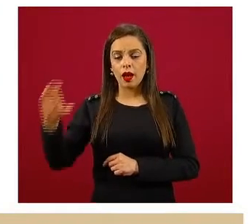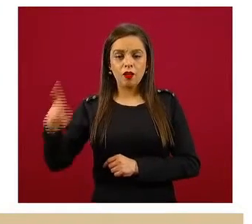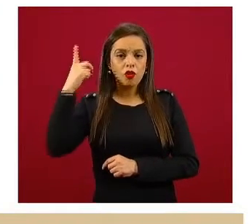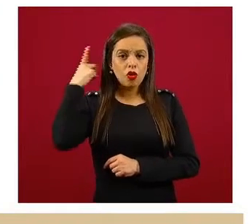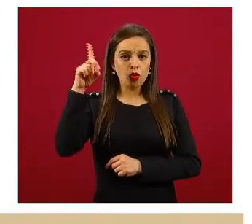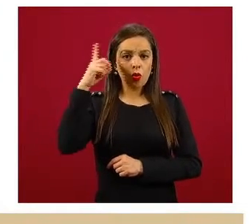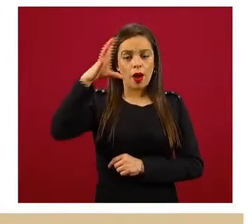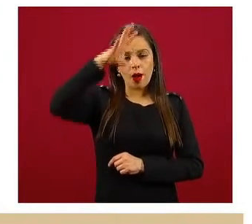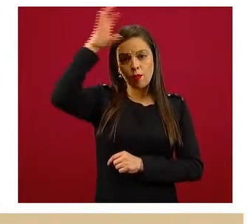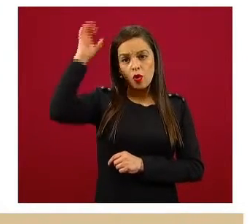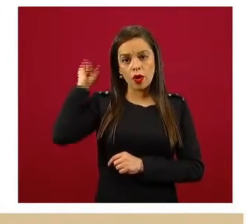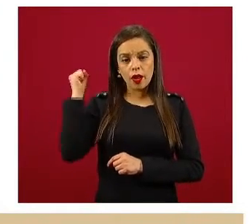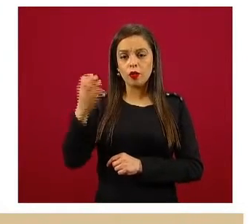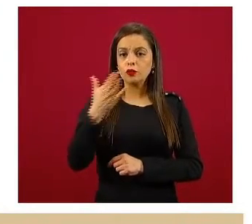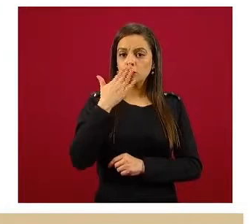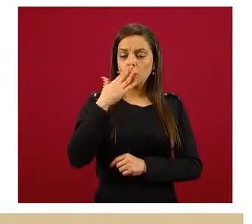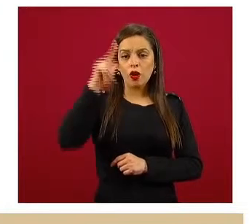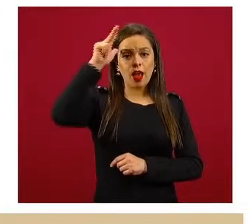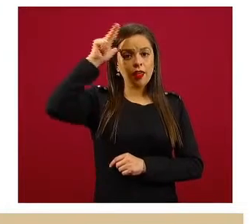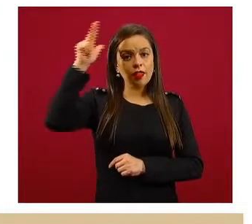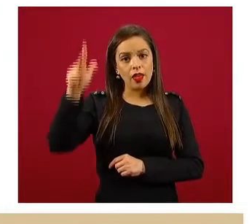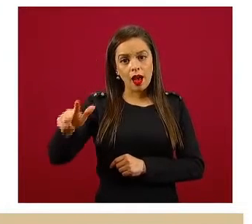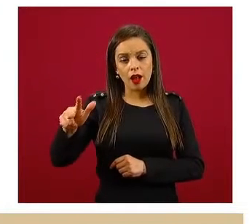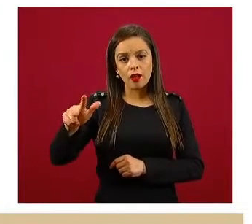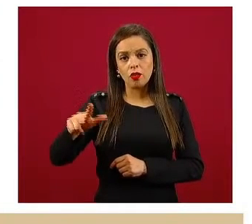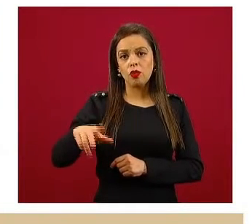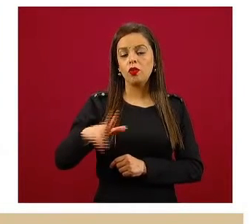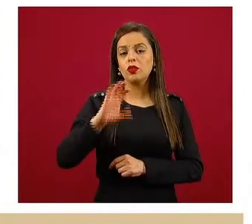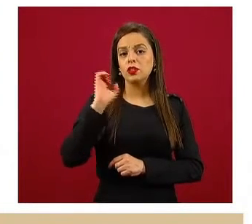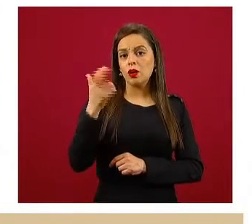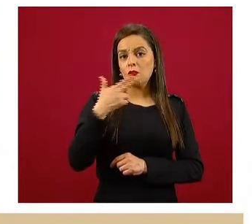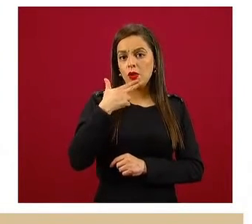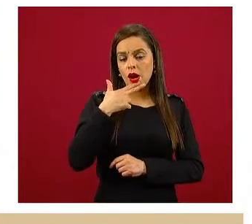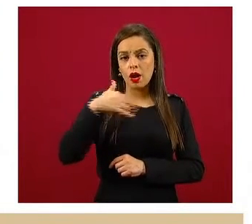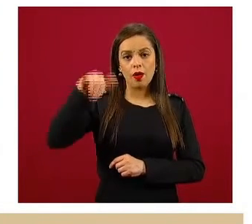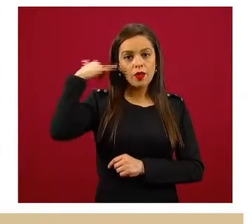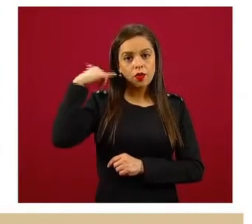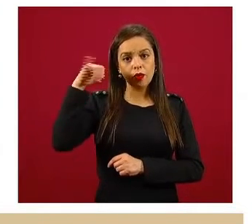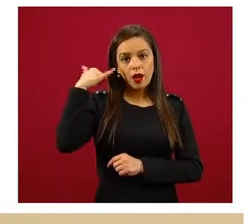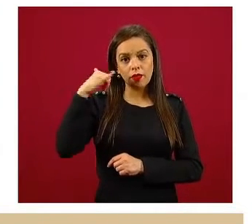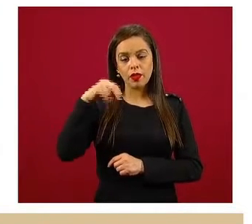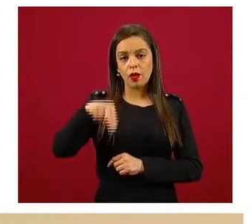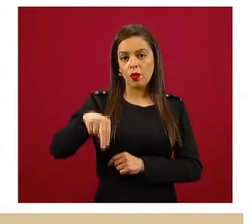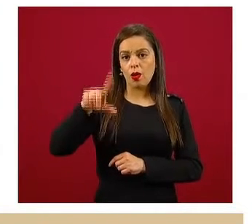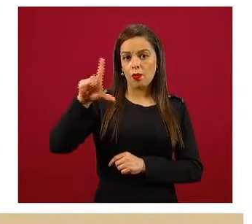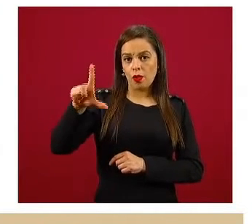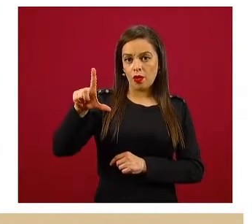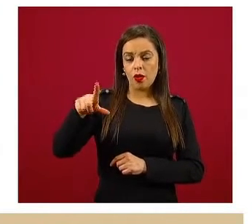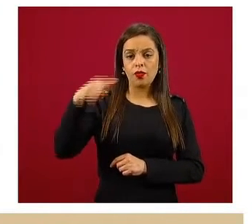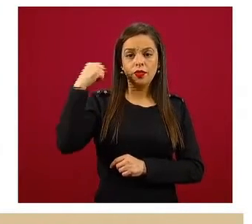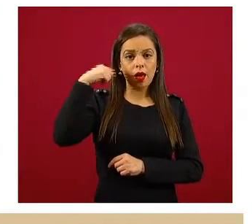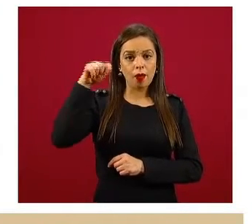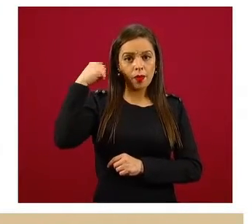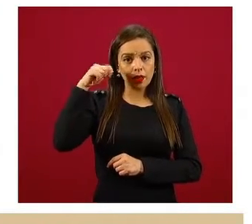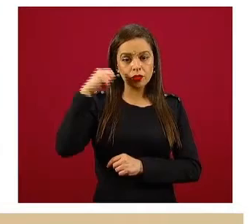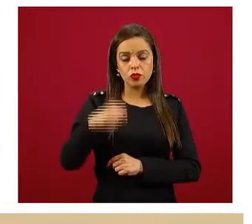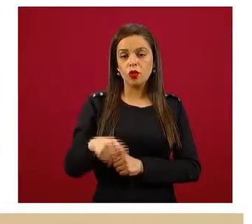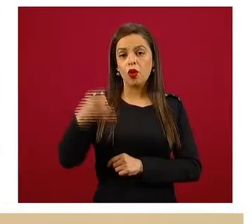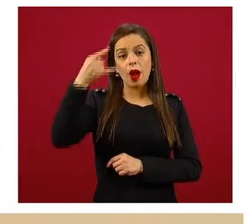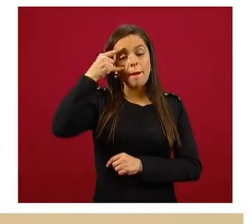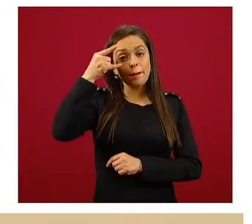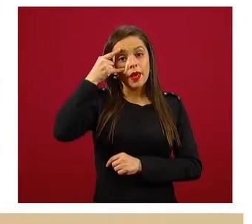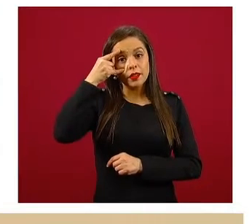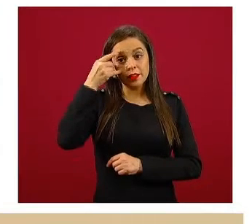Durango, Morelos, Sonora, Hidalgo, Chihuahua, Yucatán, Nuevo León, Tabasco y Campeche. Fueron